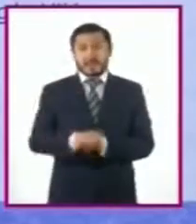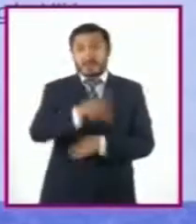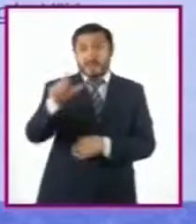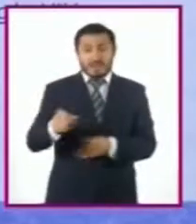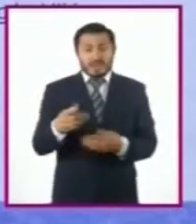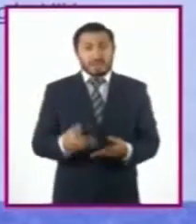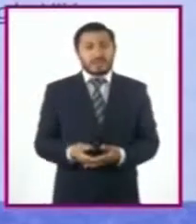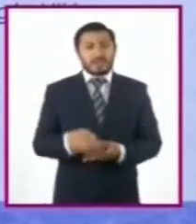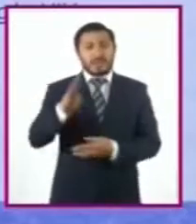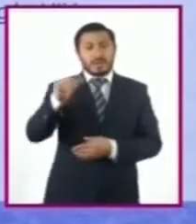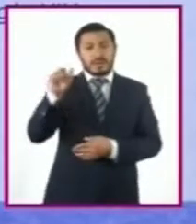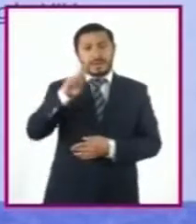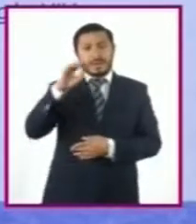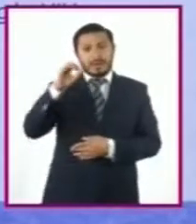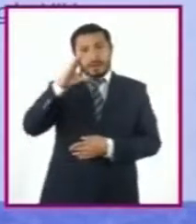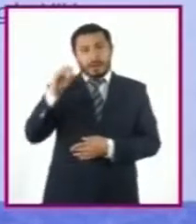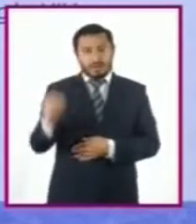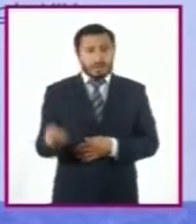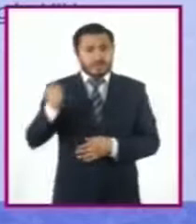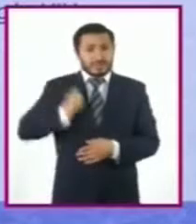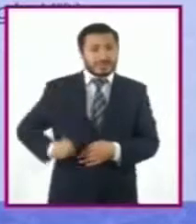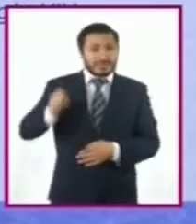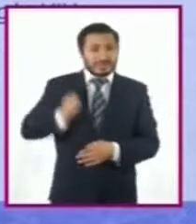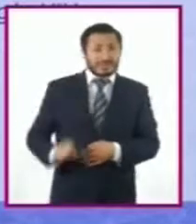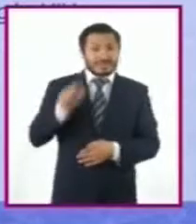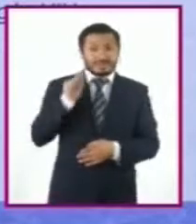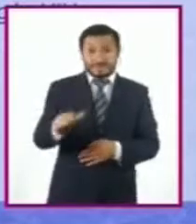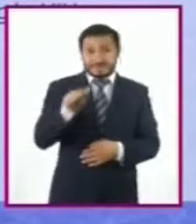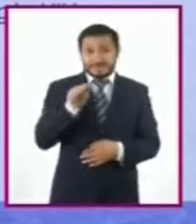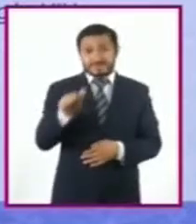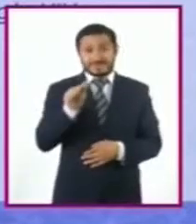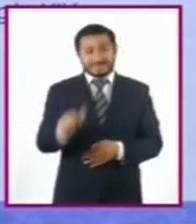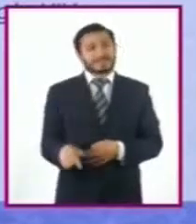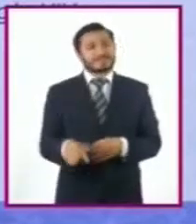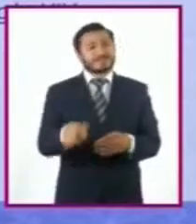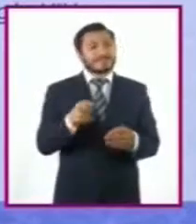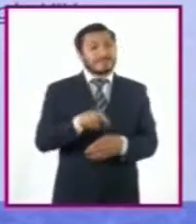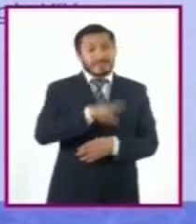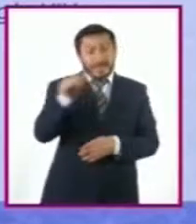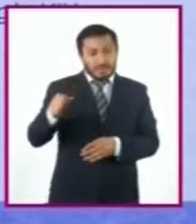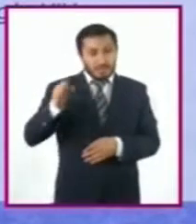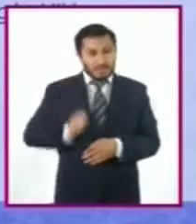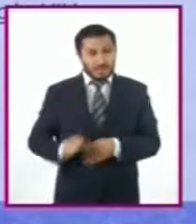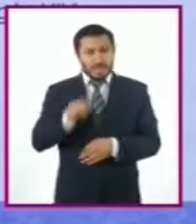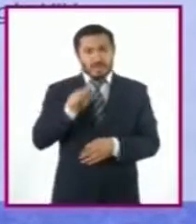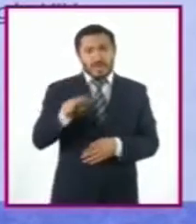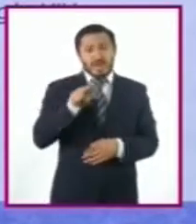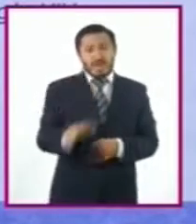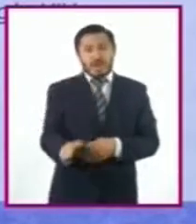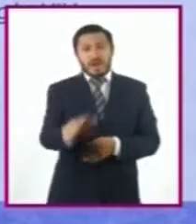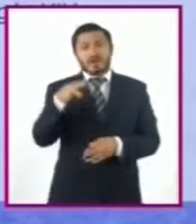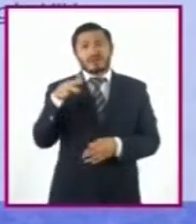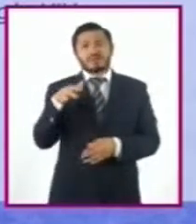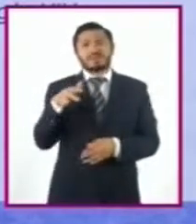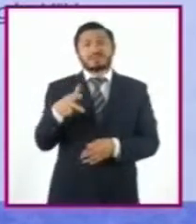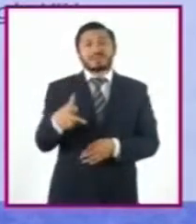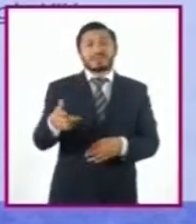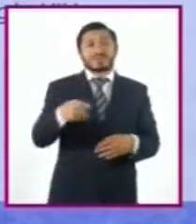paso al Barroco, que se ubica en el siglo XVII. Durante el siglo XVIII surgió el periodo que llamamos